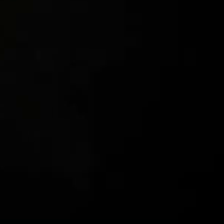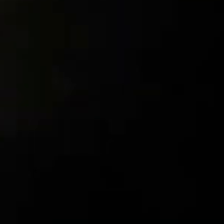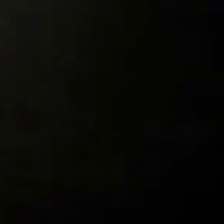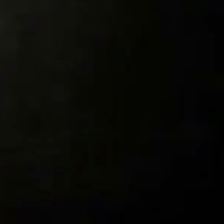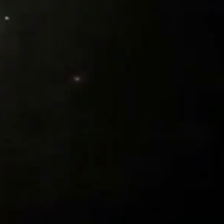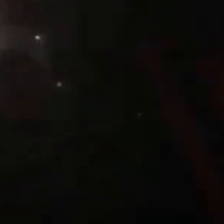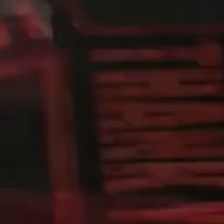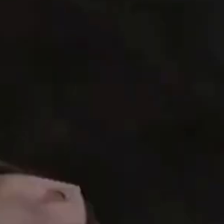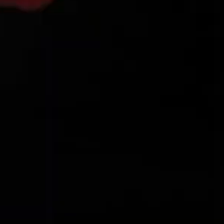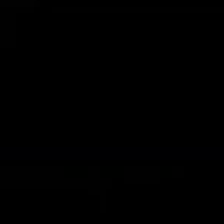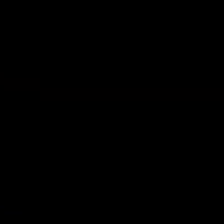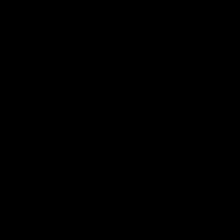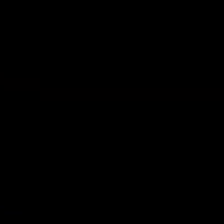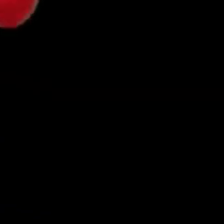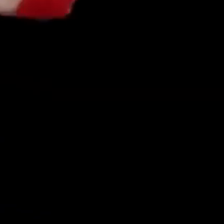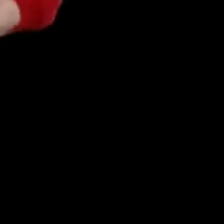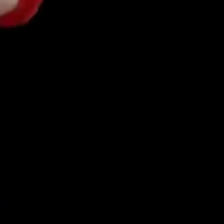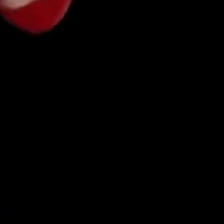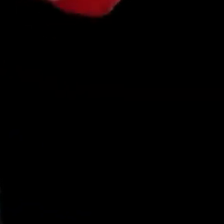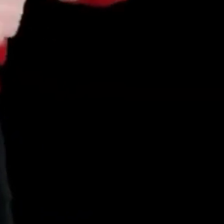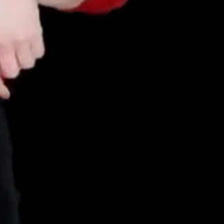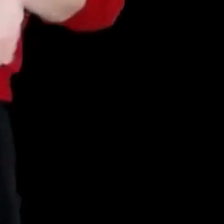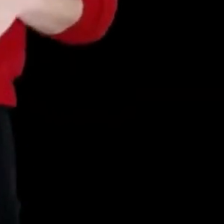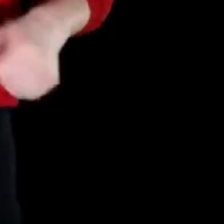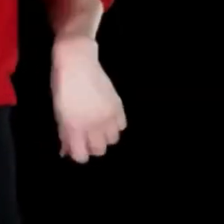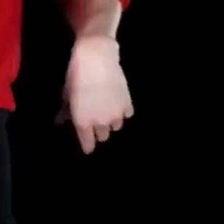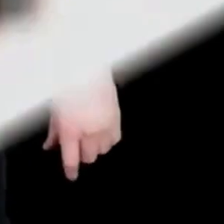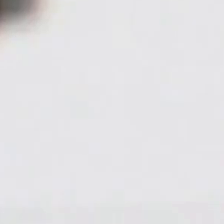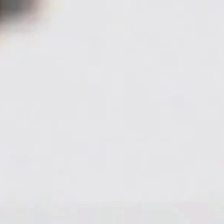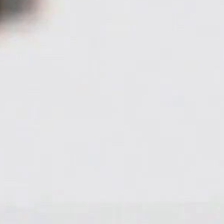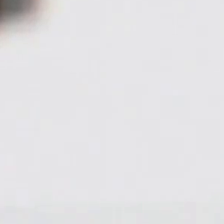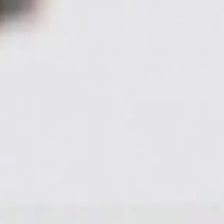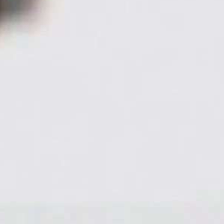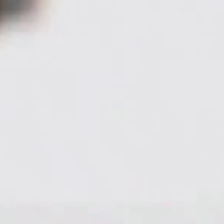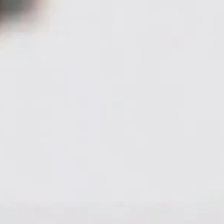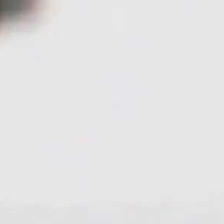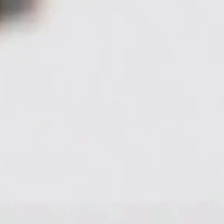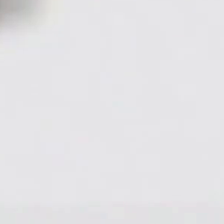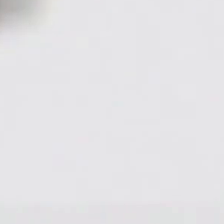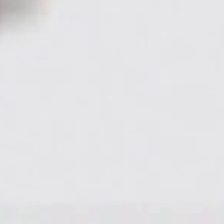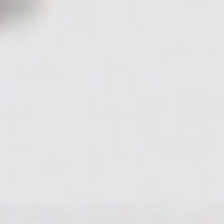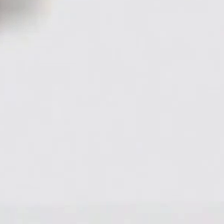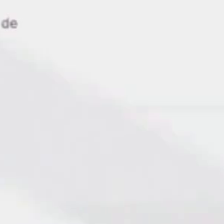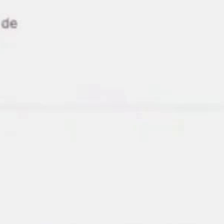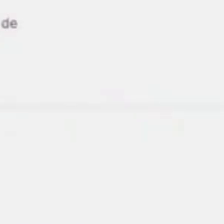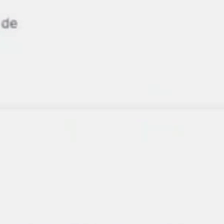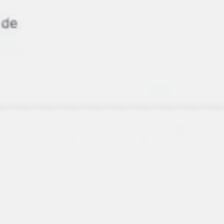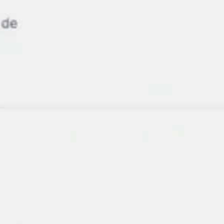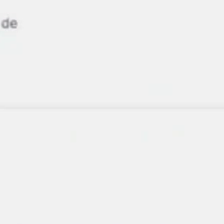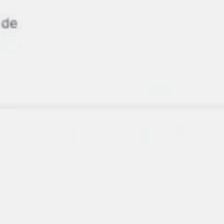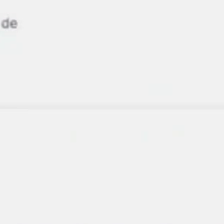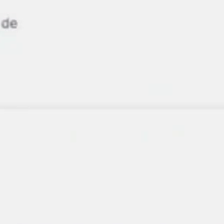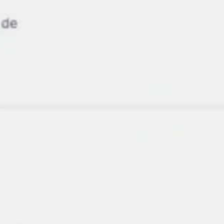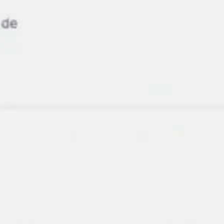Y bueno, eso ha sido todo. Espero que les haya gustado el video y si fue así, pues ya saben, dejen su poderoso like o dislike.